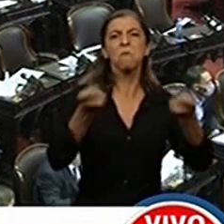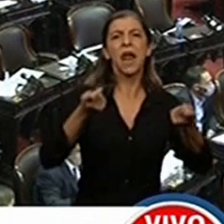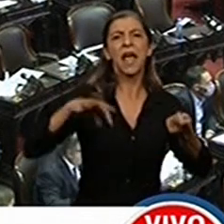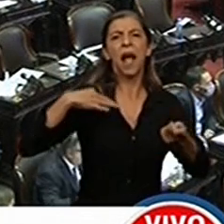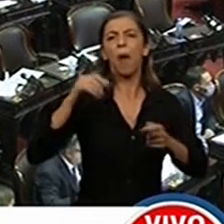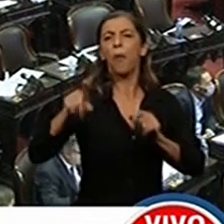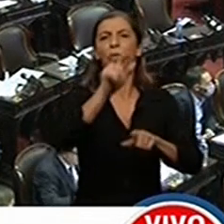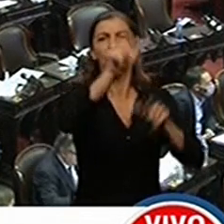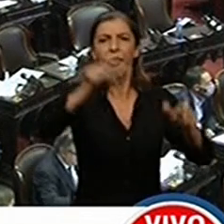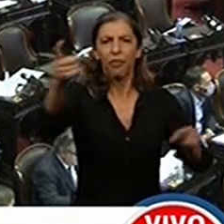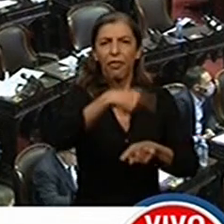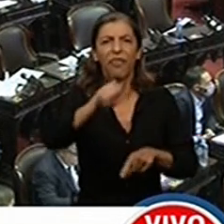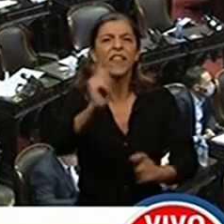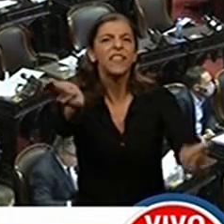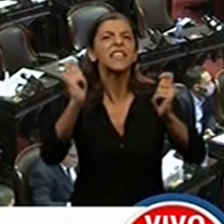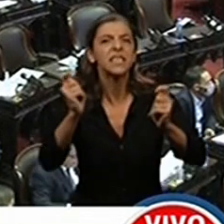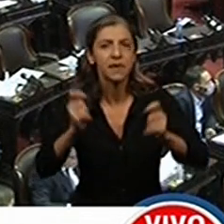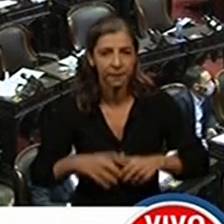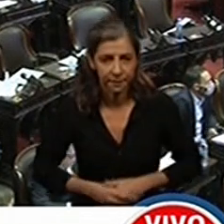Formosa? Pero además de eso,